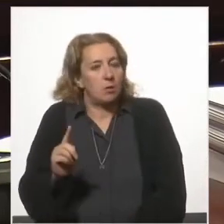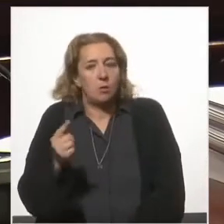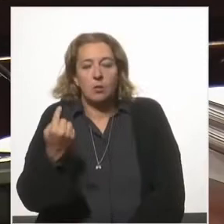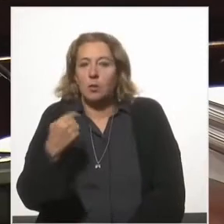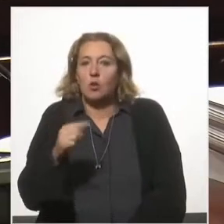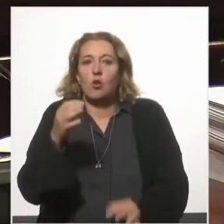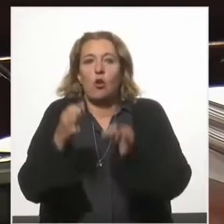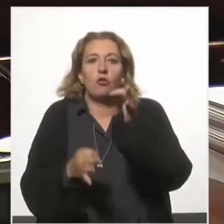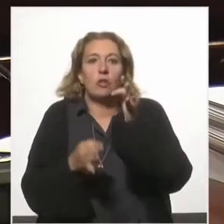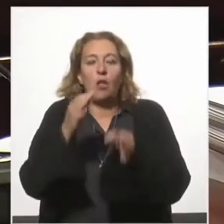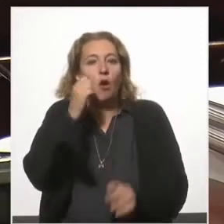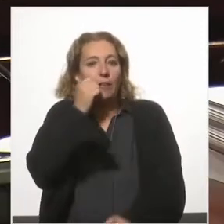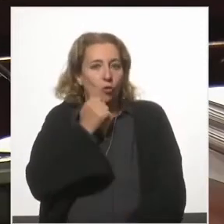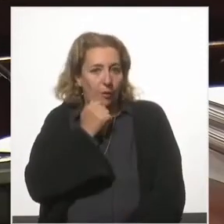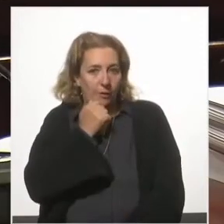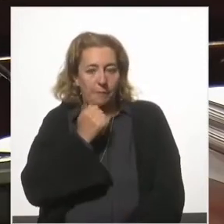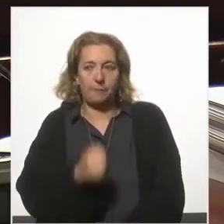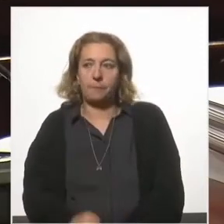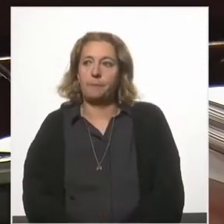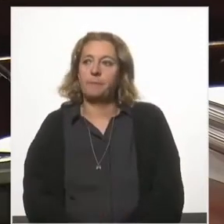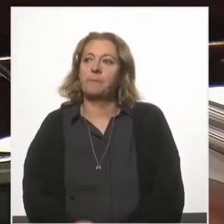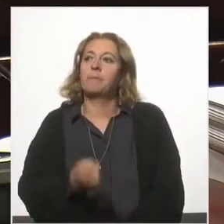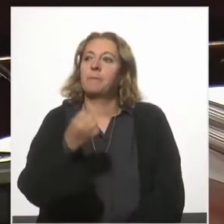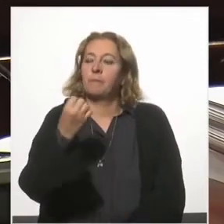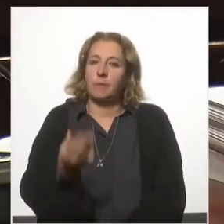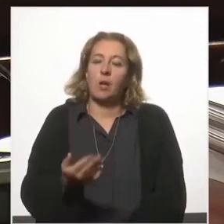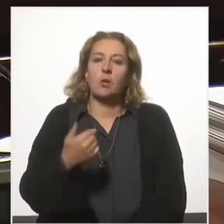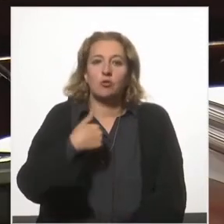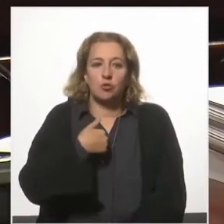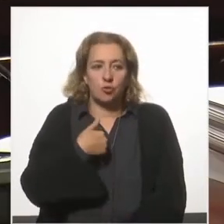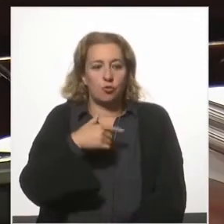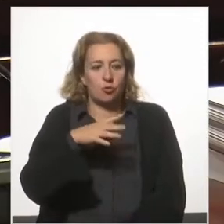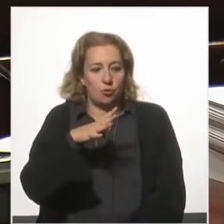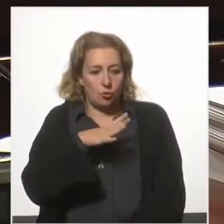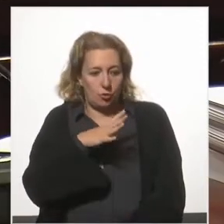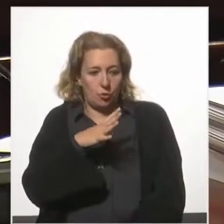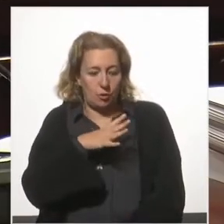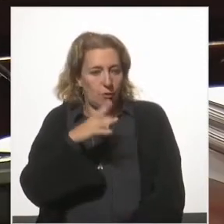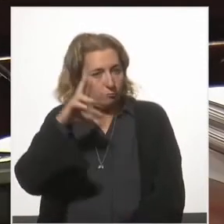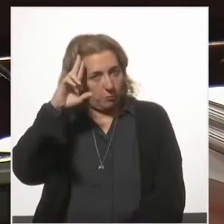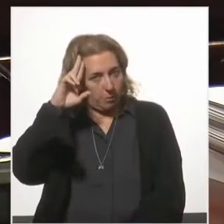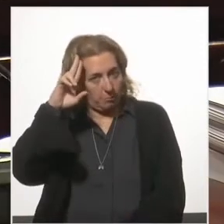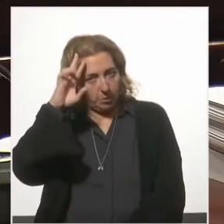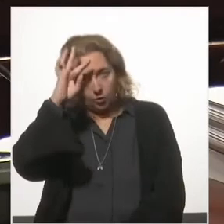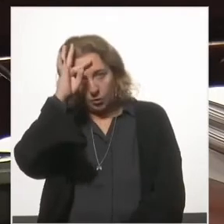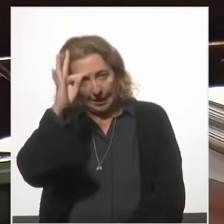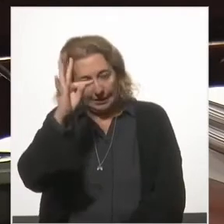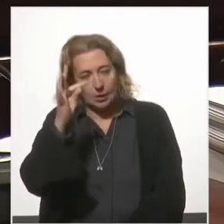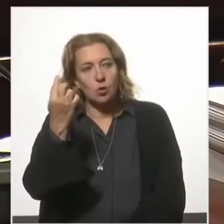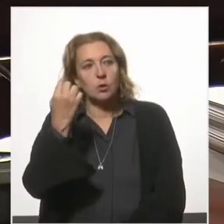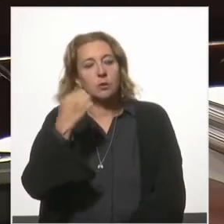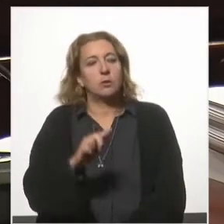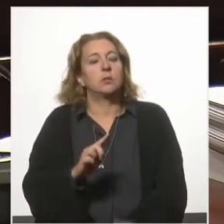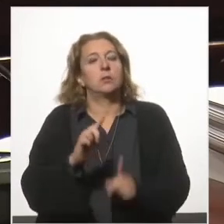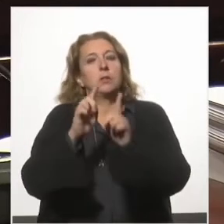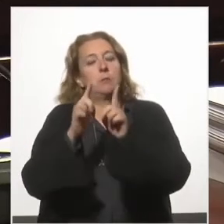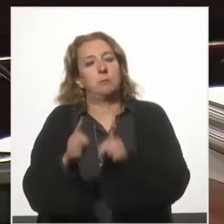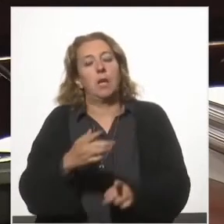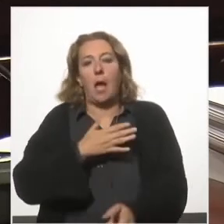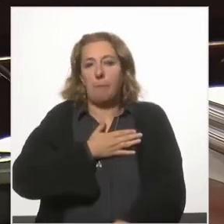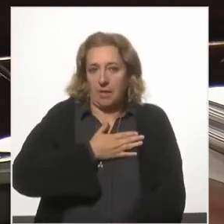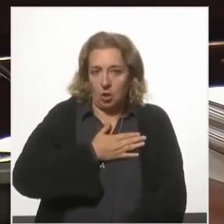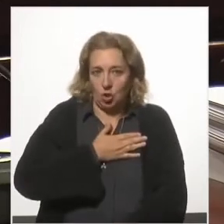contador Danilo Astori, por el cual yo tengo gran respeto técnico y particular